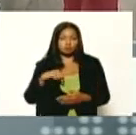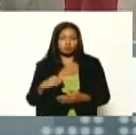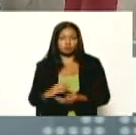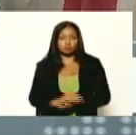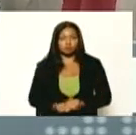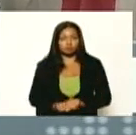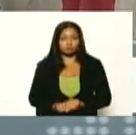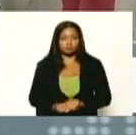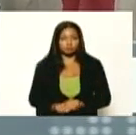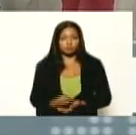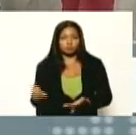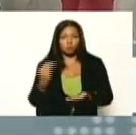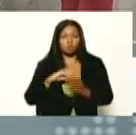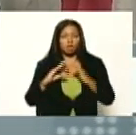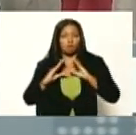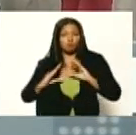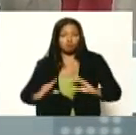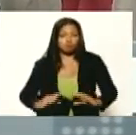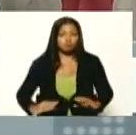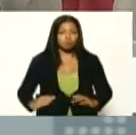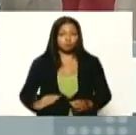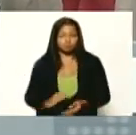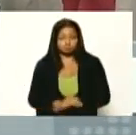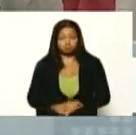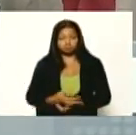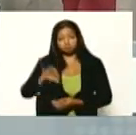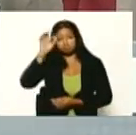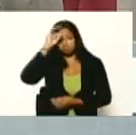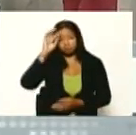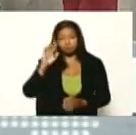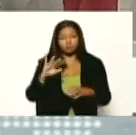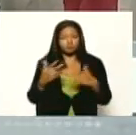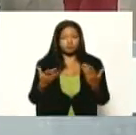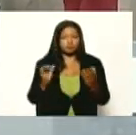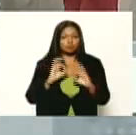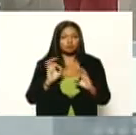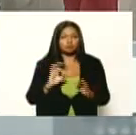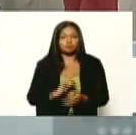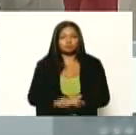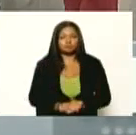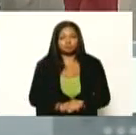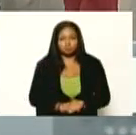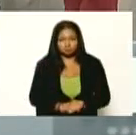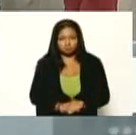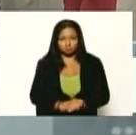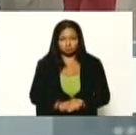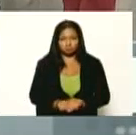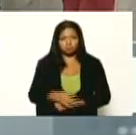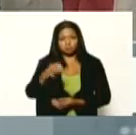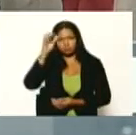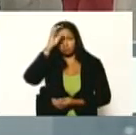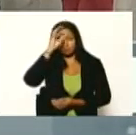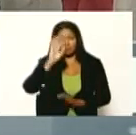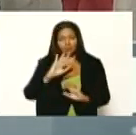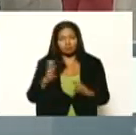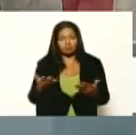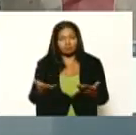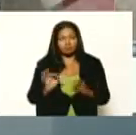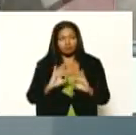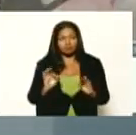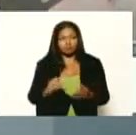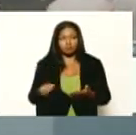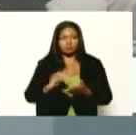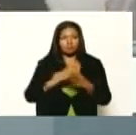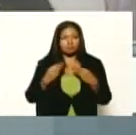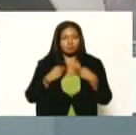le toque reencarnar, ¿verdad? No se sabe cuándo. No se sabe cuándo ni cómo. Si uno